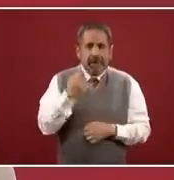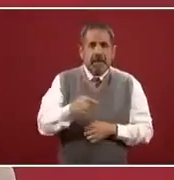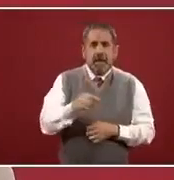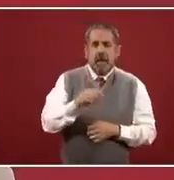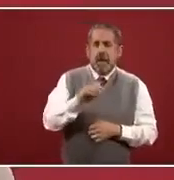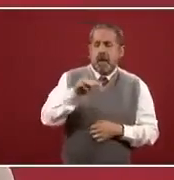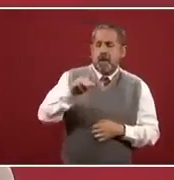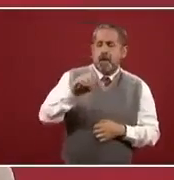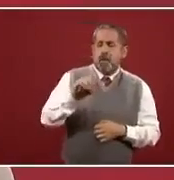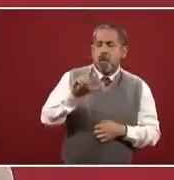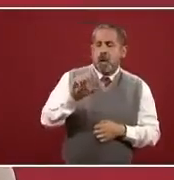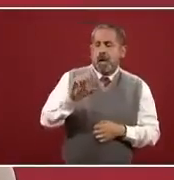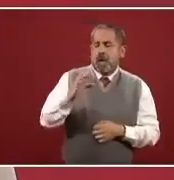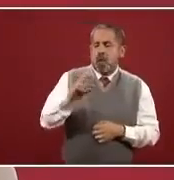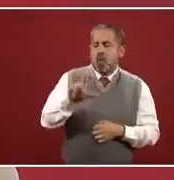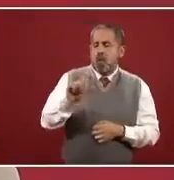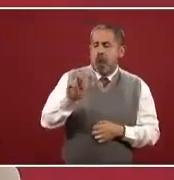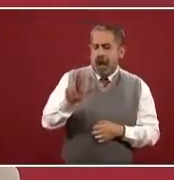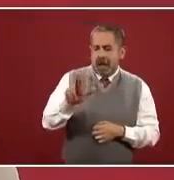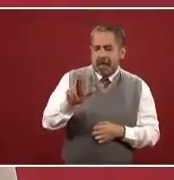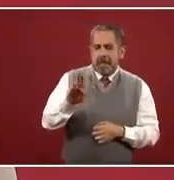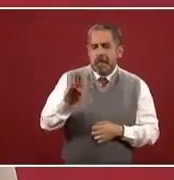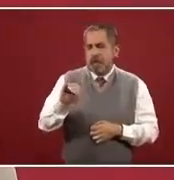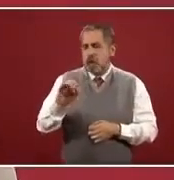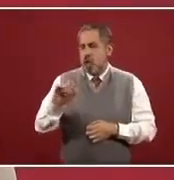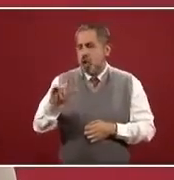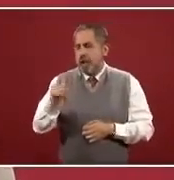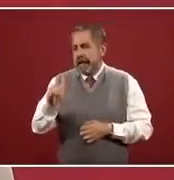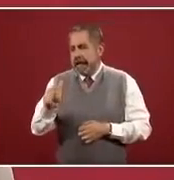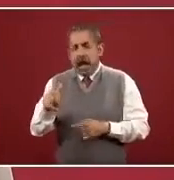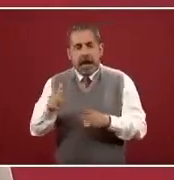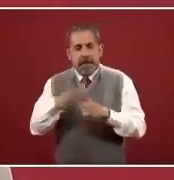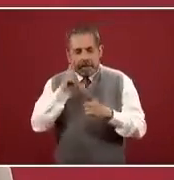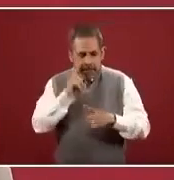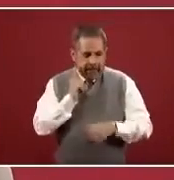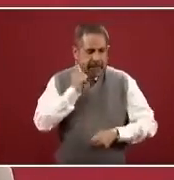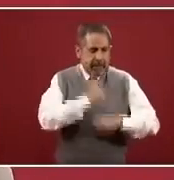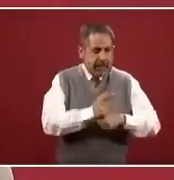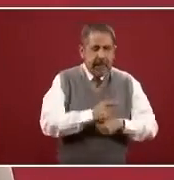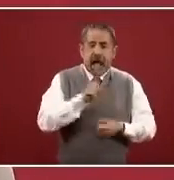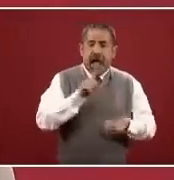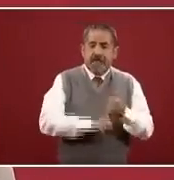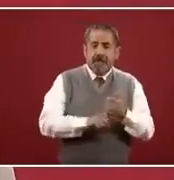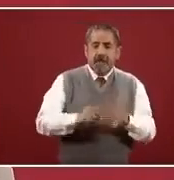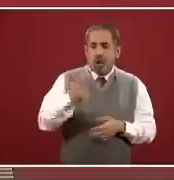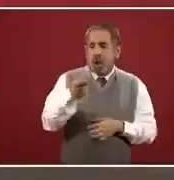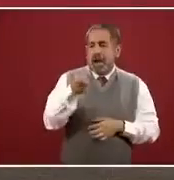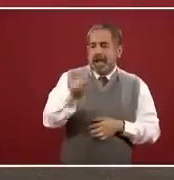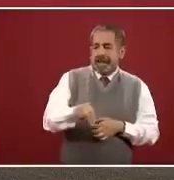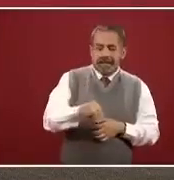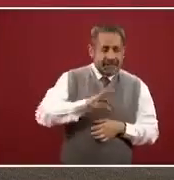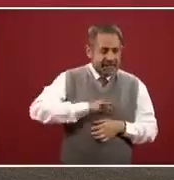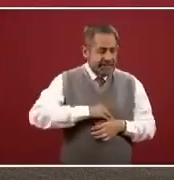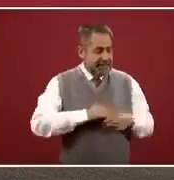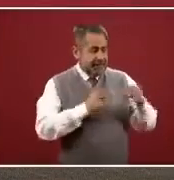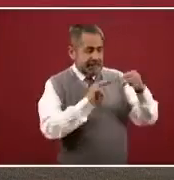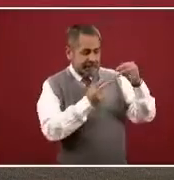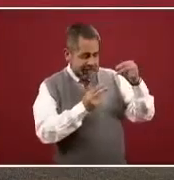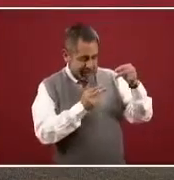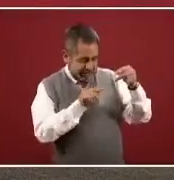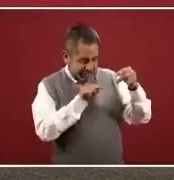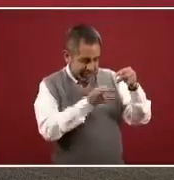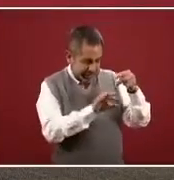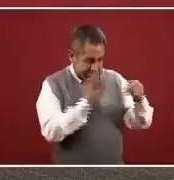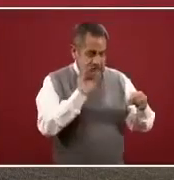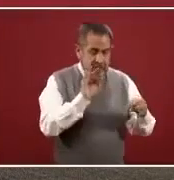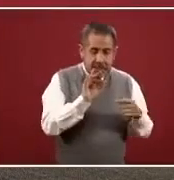que precisamente lo que busca es detectar el material genético del virus. No nos dice si el virus se encuentra